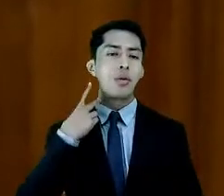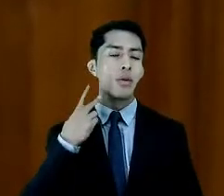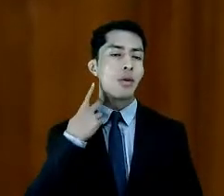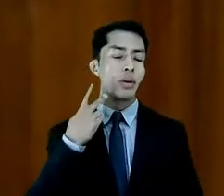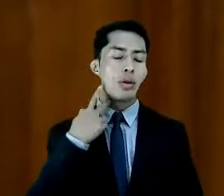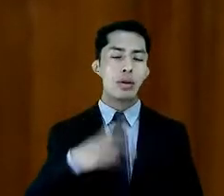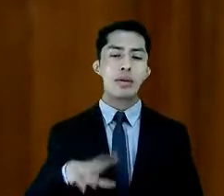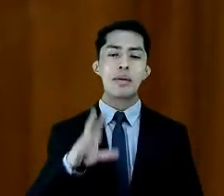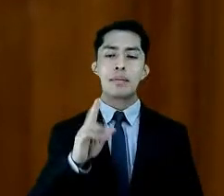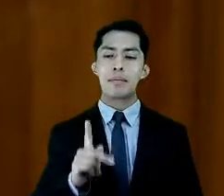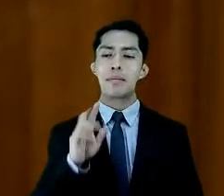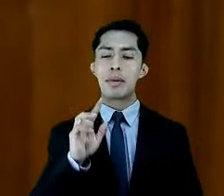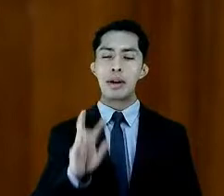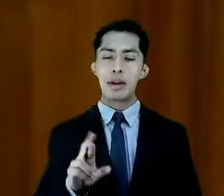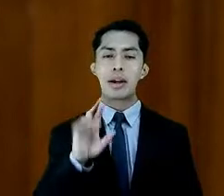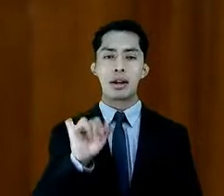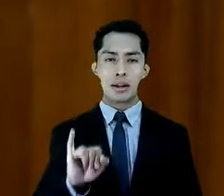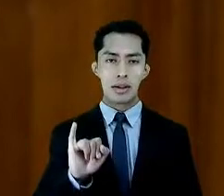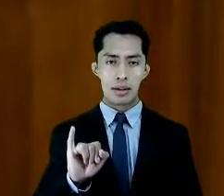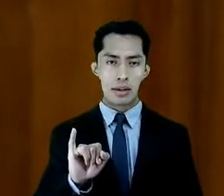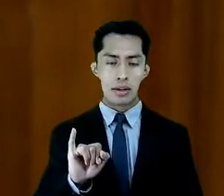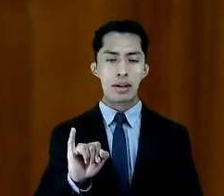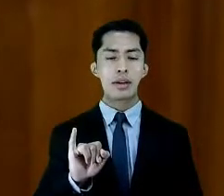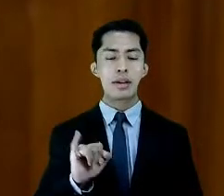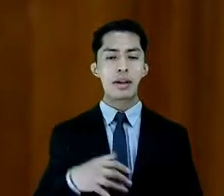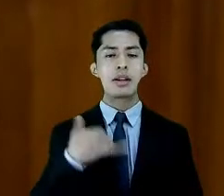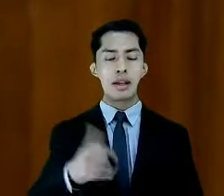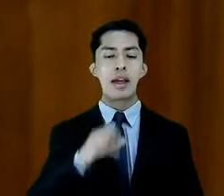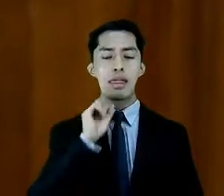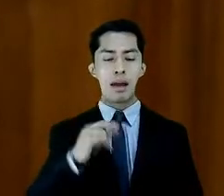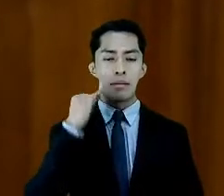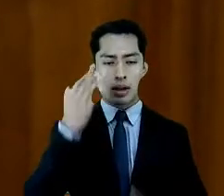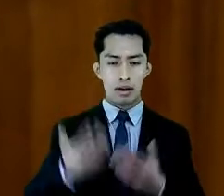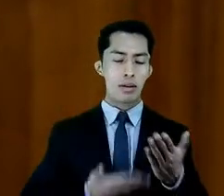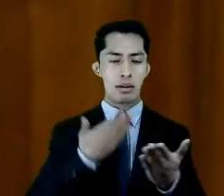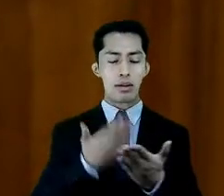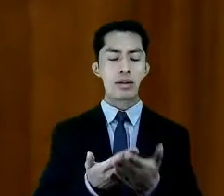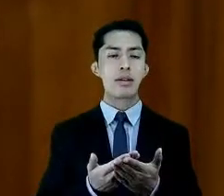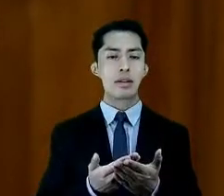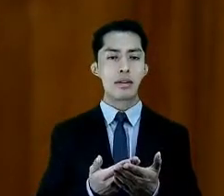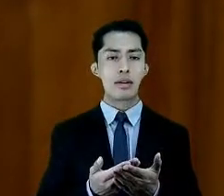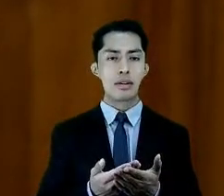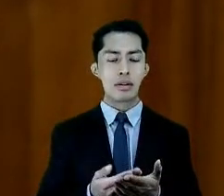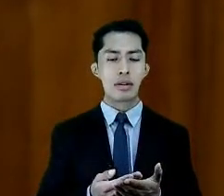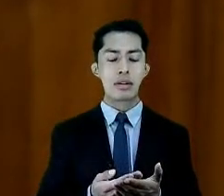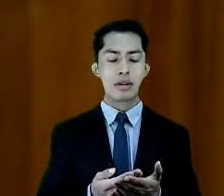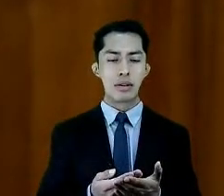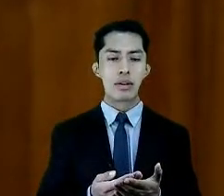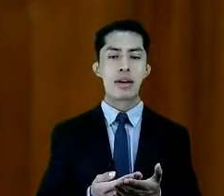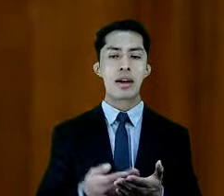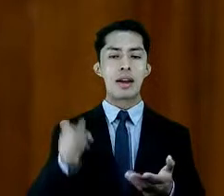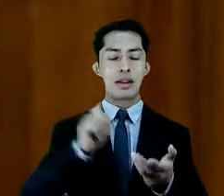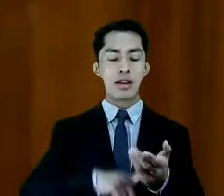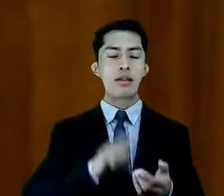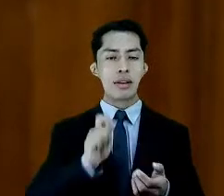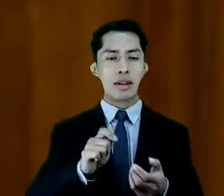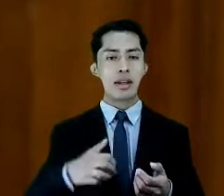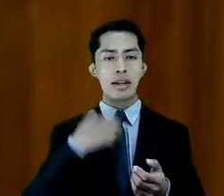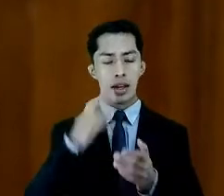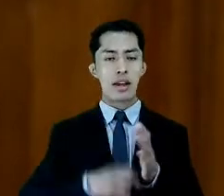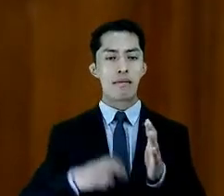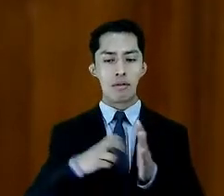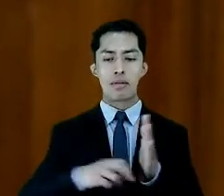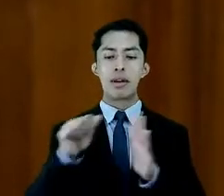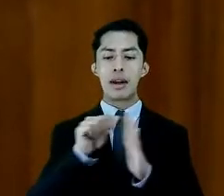del Partido Revolucionario Institucional y de la iniciativa con proyecto de decreto por el que se reforma